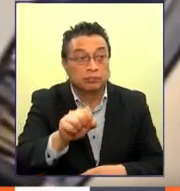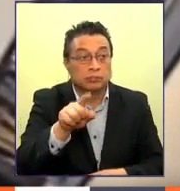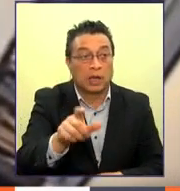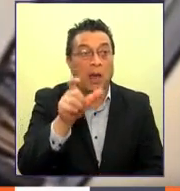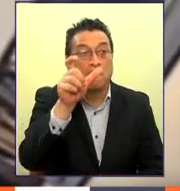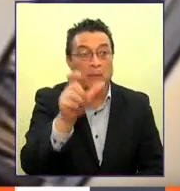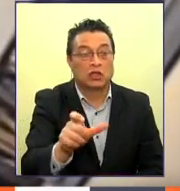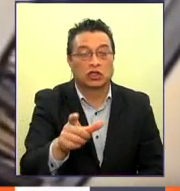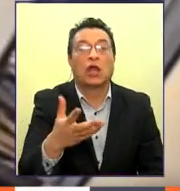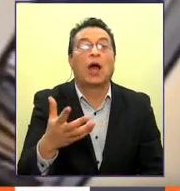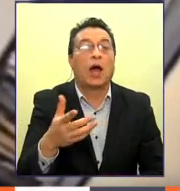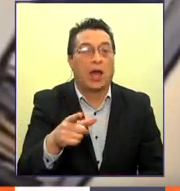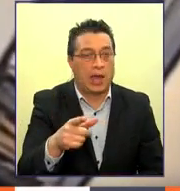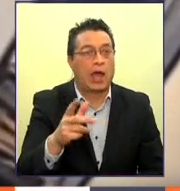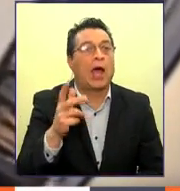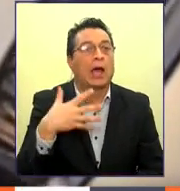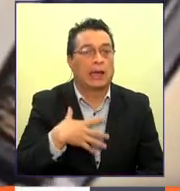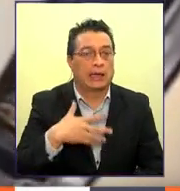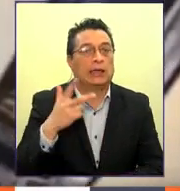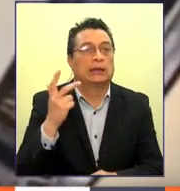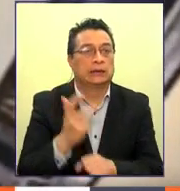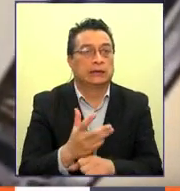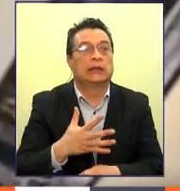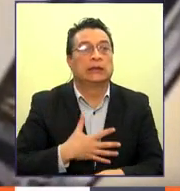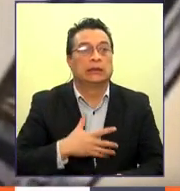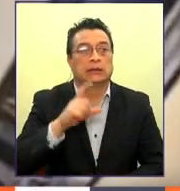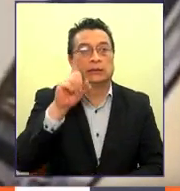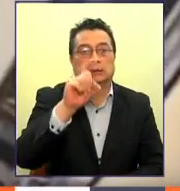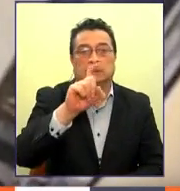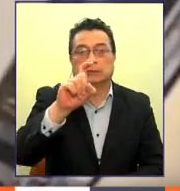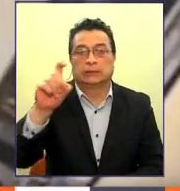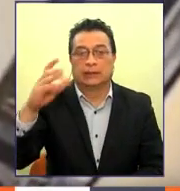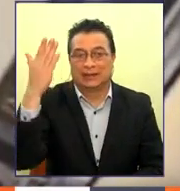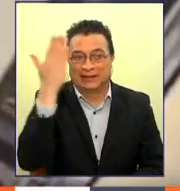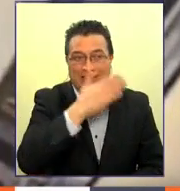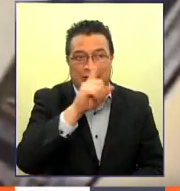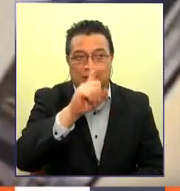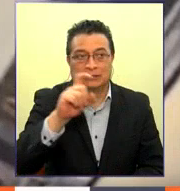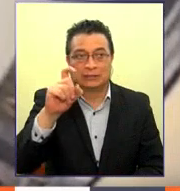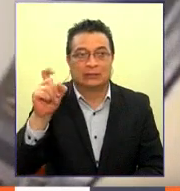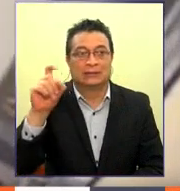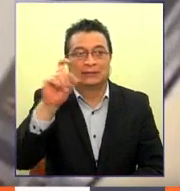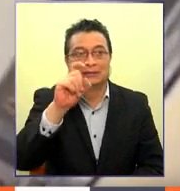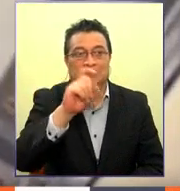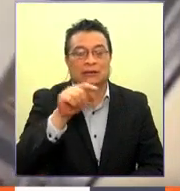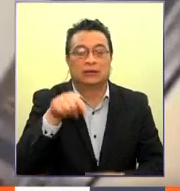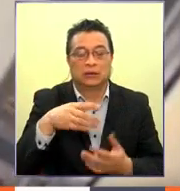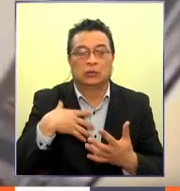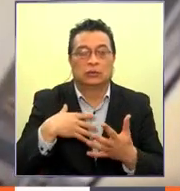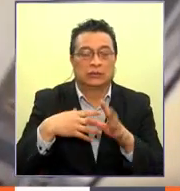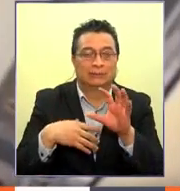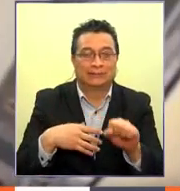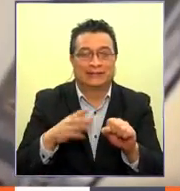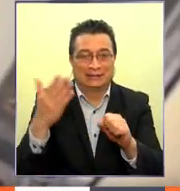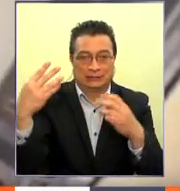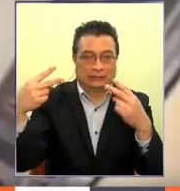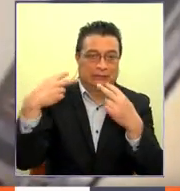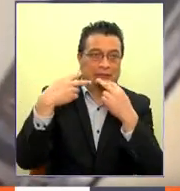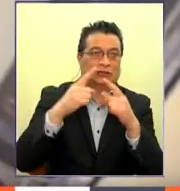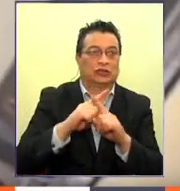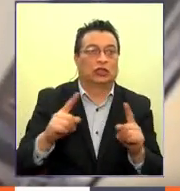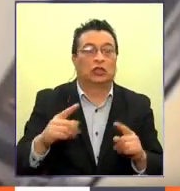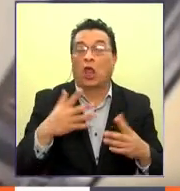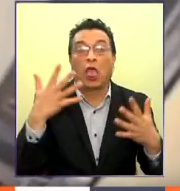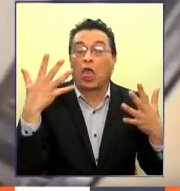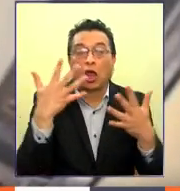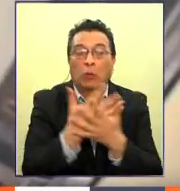no tramaba nada bueno. Se incluso intentó tapar con spray negro la cámara de seguridad de la prebóveda donde se encontraba. No se dio cuenta,